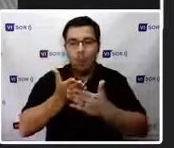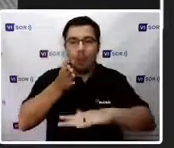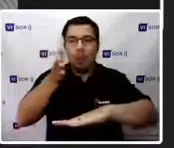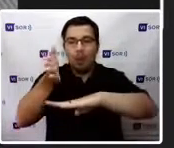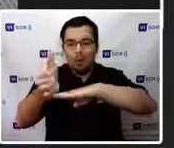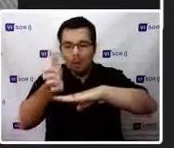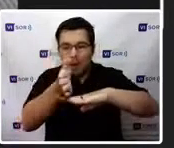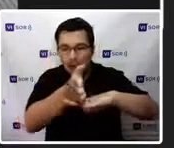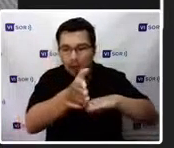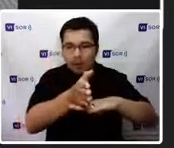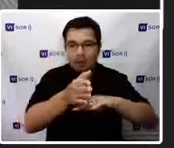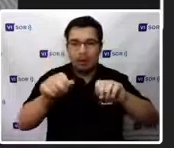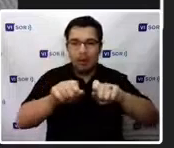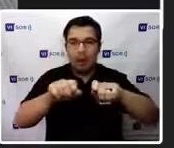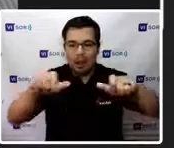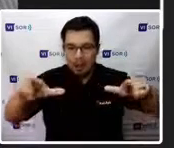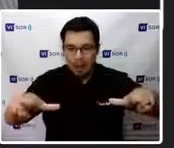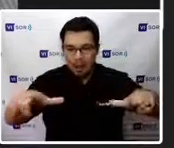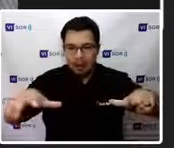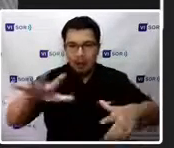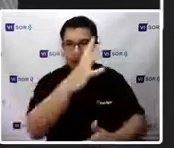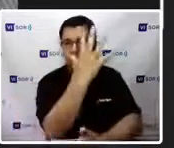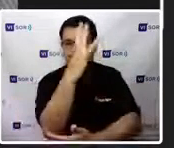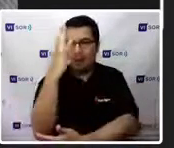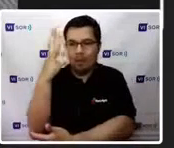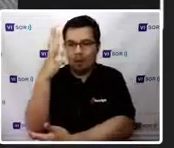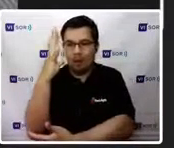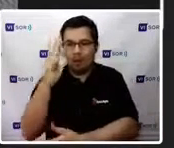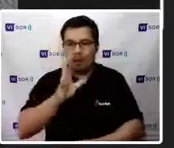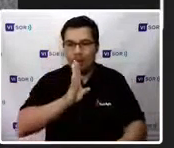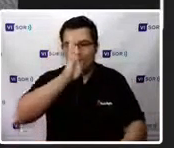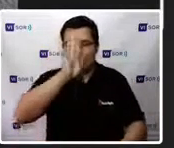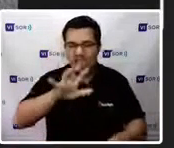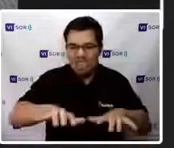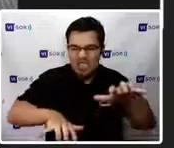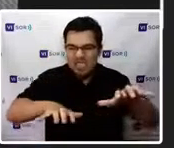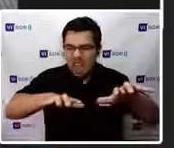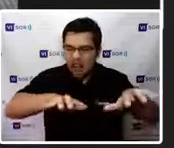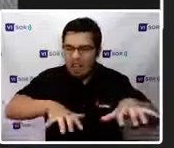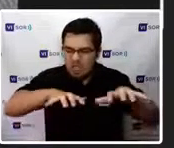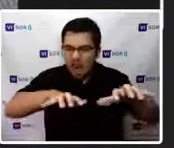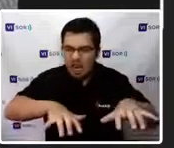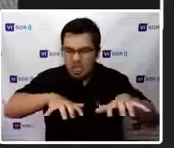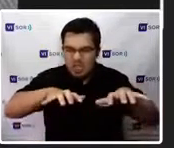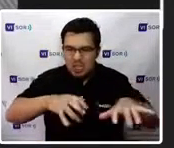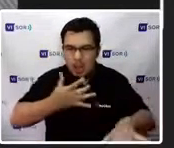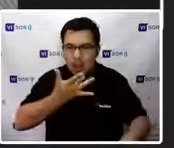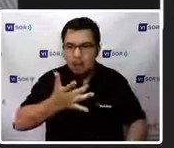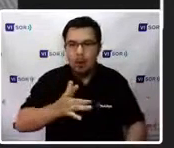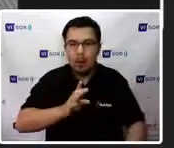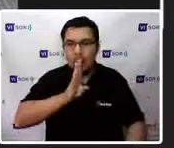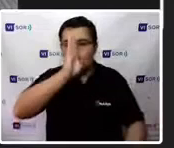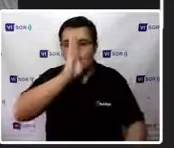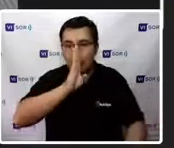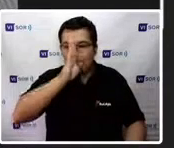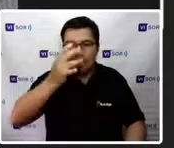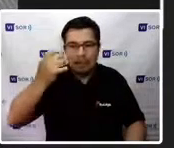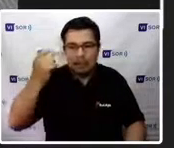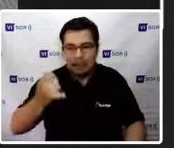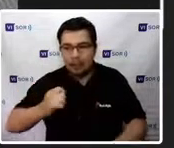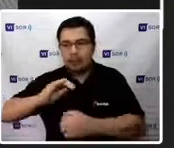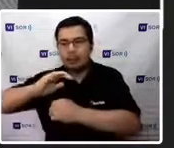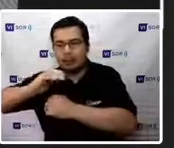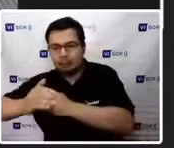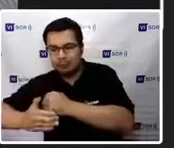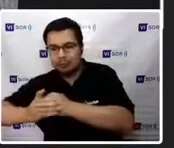es con los perros, ¿no? Porque los perros, digamos, como que la gente tiende como a ser bien cariñosa con los perros y el perro al final